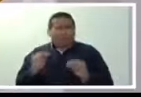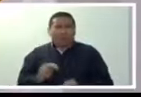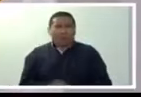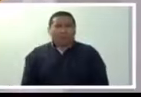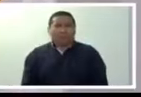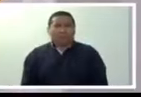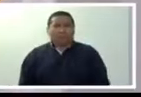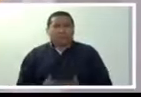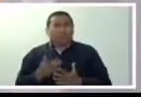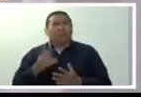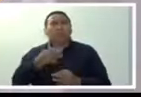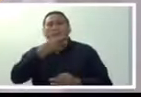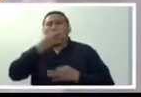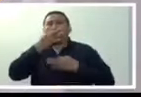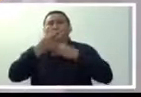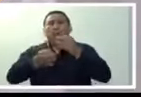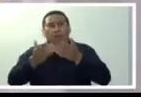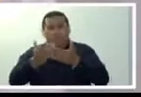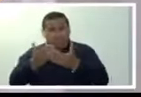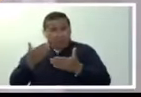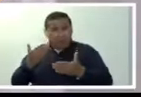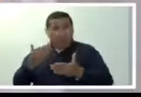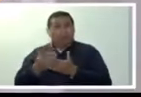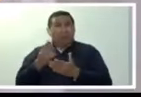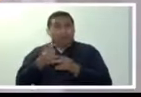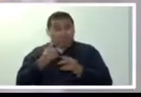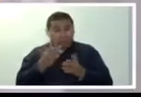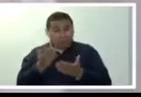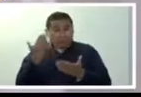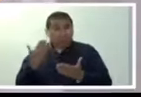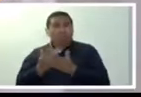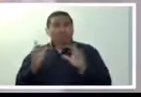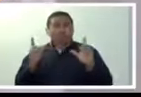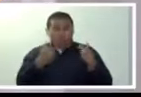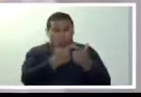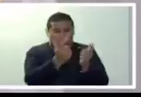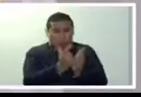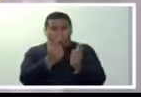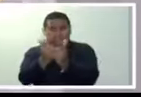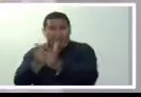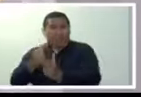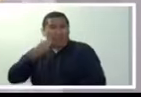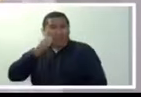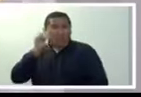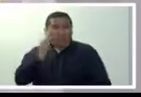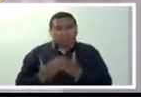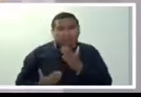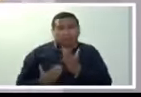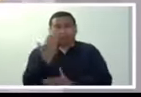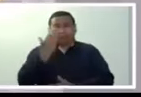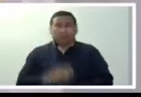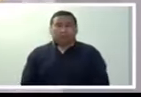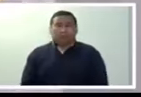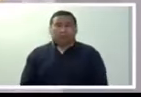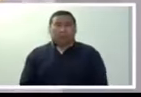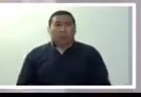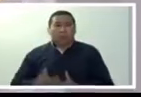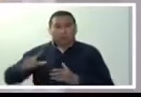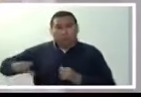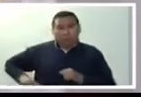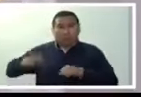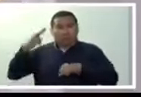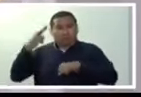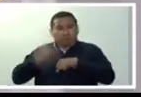Tal y como lo comenté a la representación de colectivos ayer por la mañana. Como